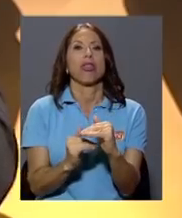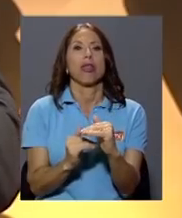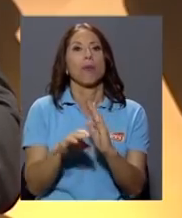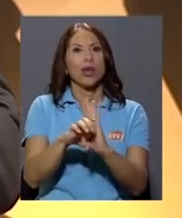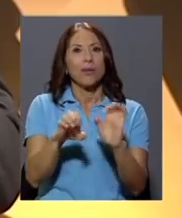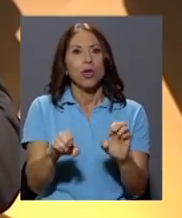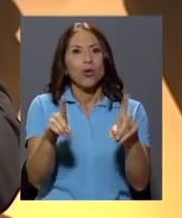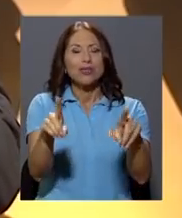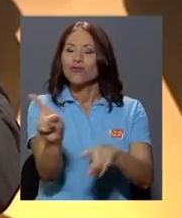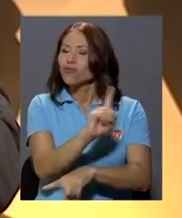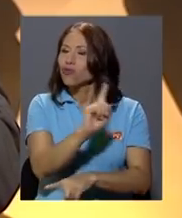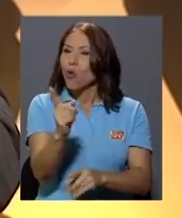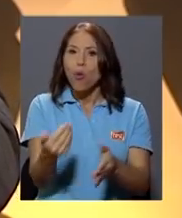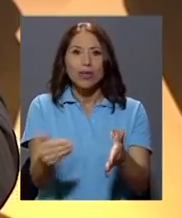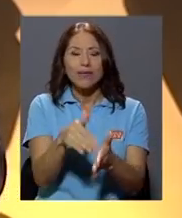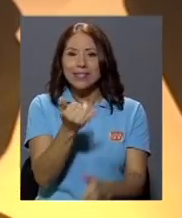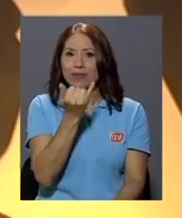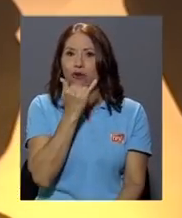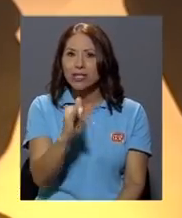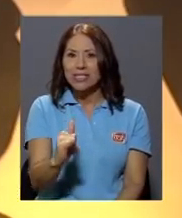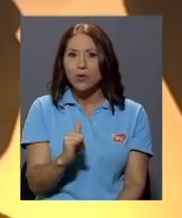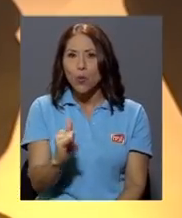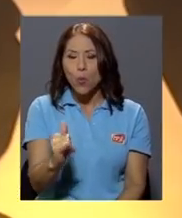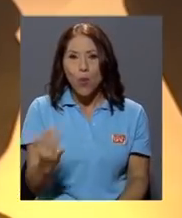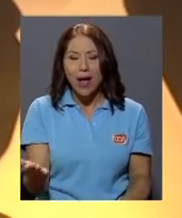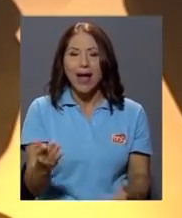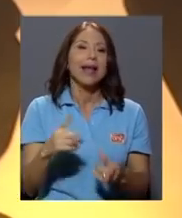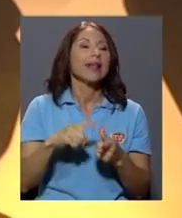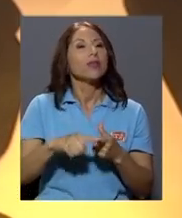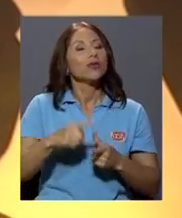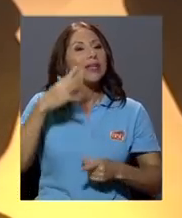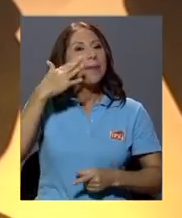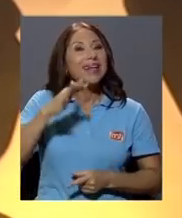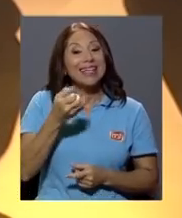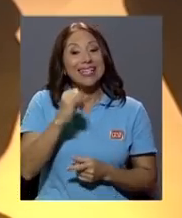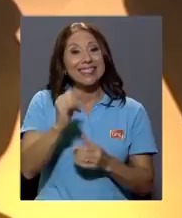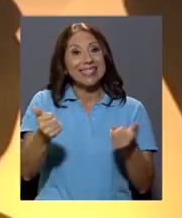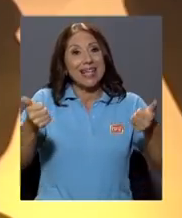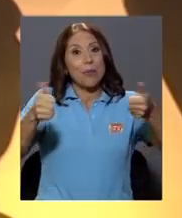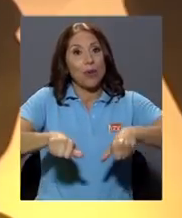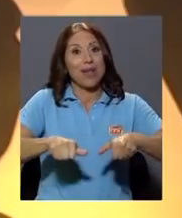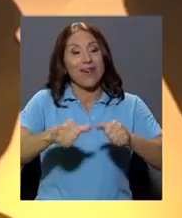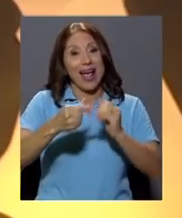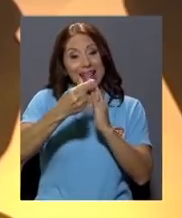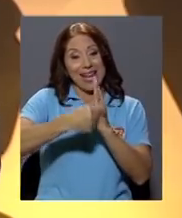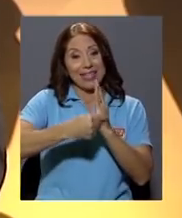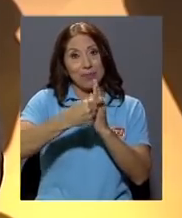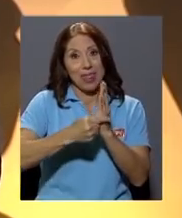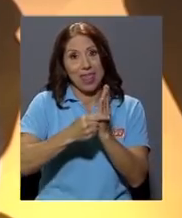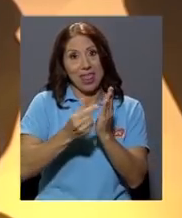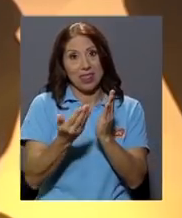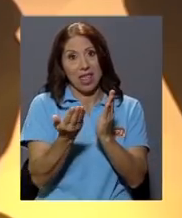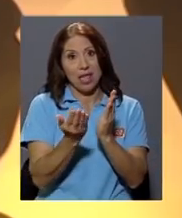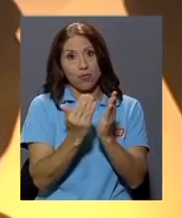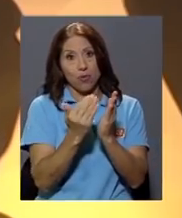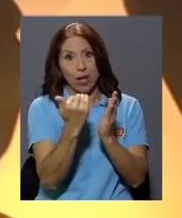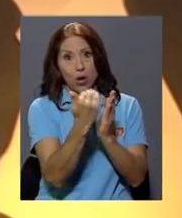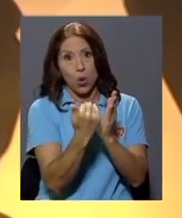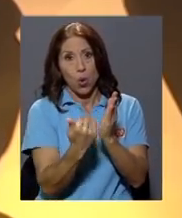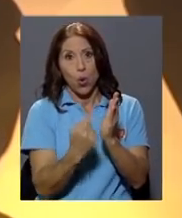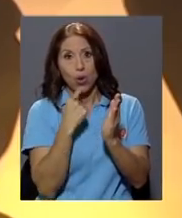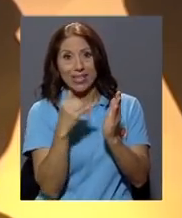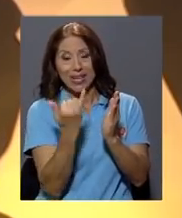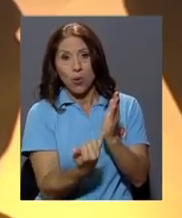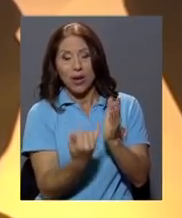No deberíamos de cometer esos errores nuevamente, y pareciera que de aprobarse el expediente en las condiciones en que se encuentra,